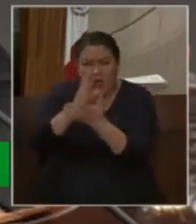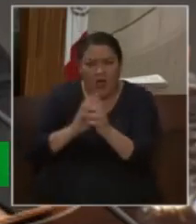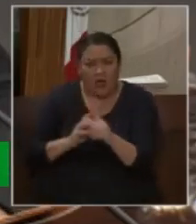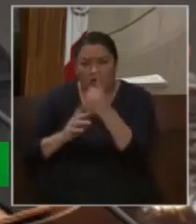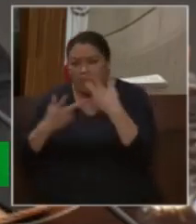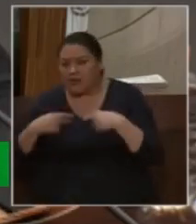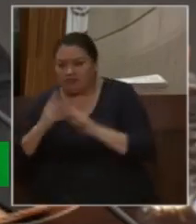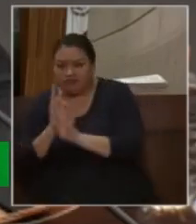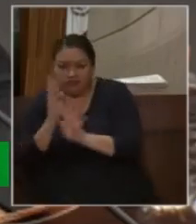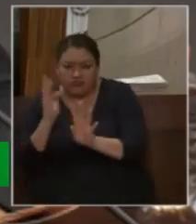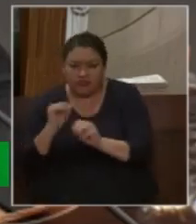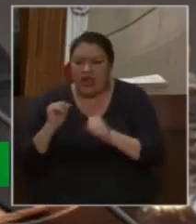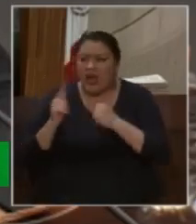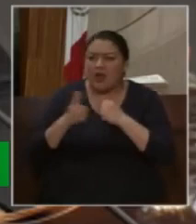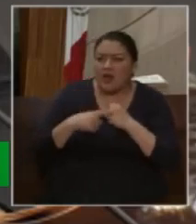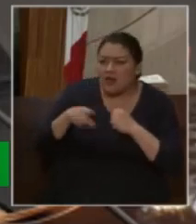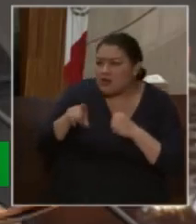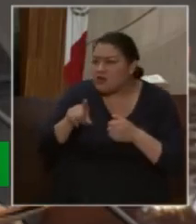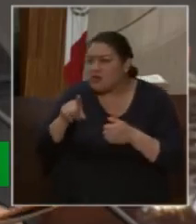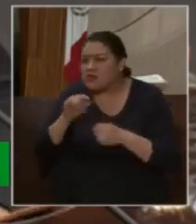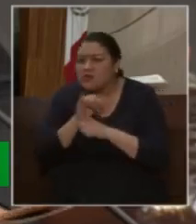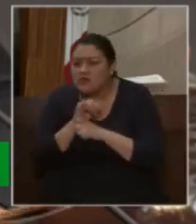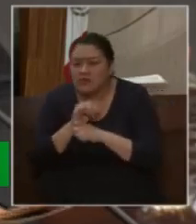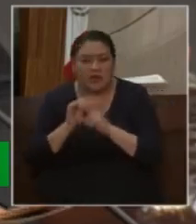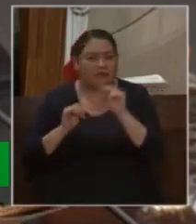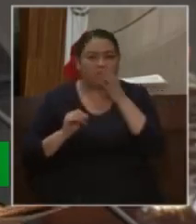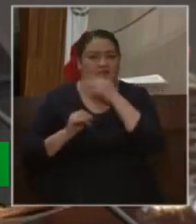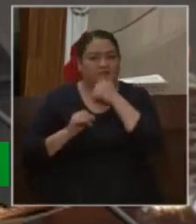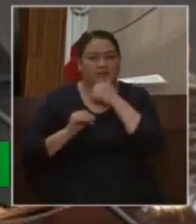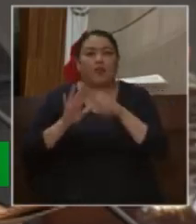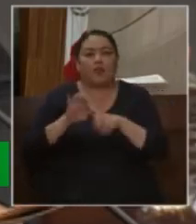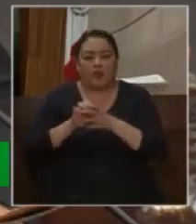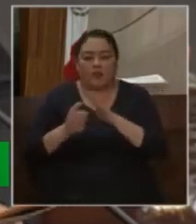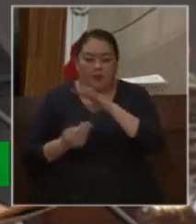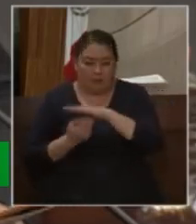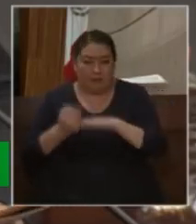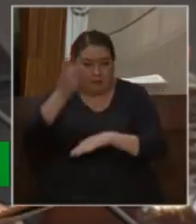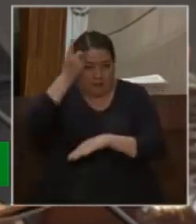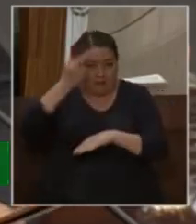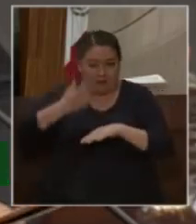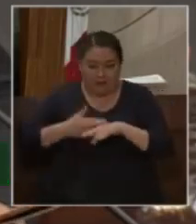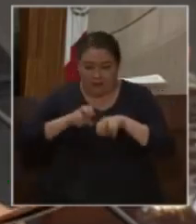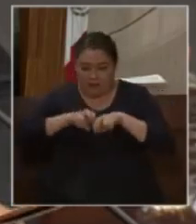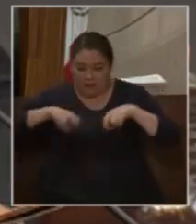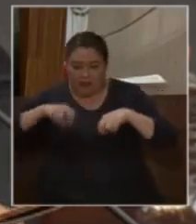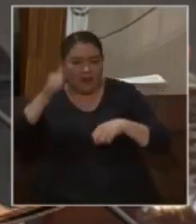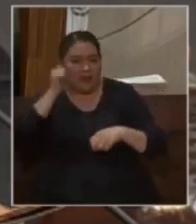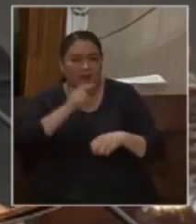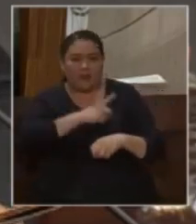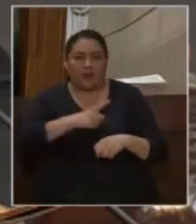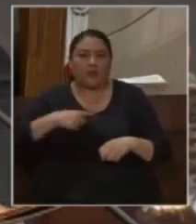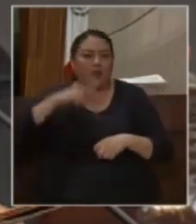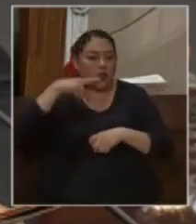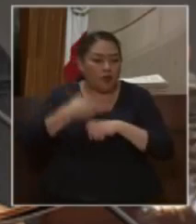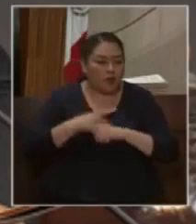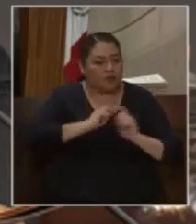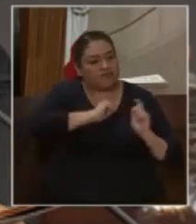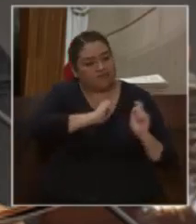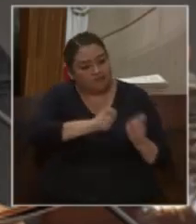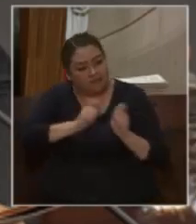una interpretación diversa de la causal en cuestión, pues se observa que las mesas directivas se rigen por los principios de división del